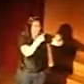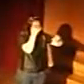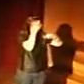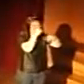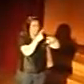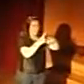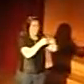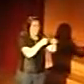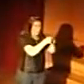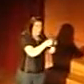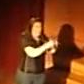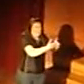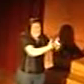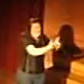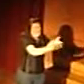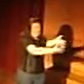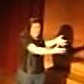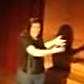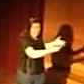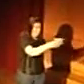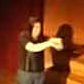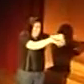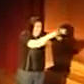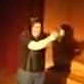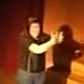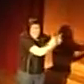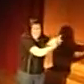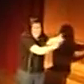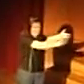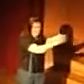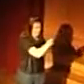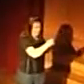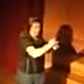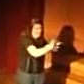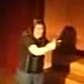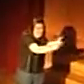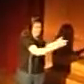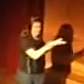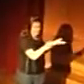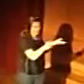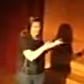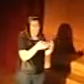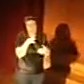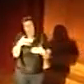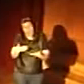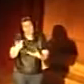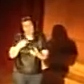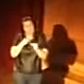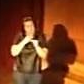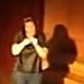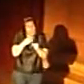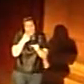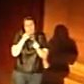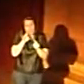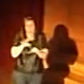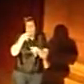las proporciones de las montañas y la situación de los propios elementos en el paisaje no es realmente la diferencia el salto en los